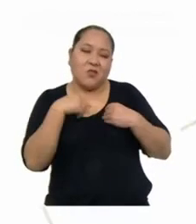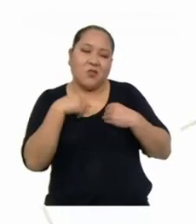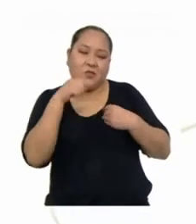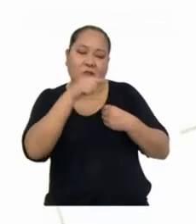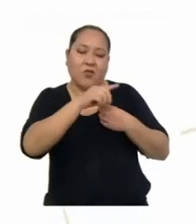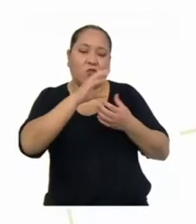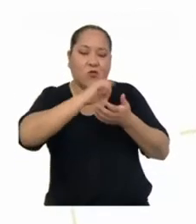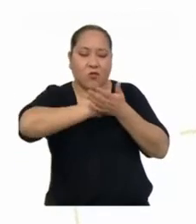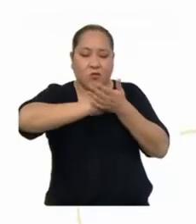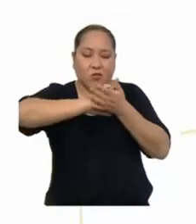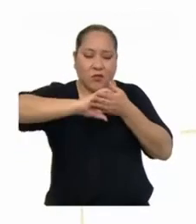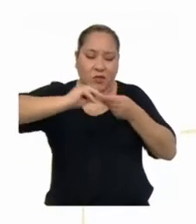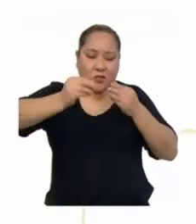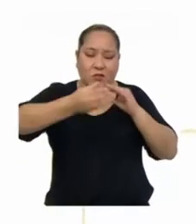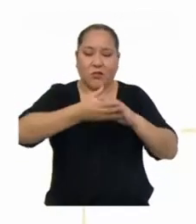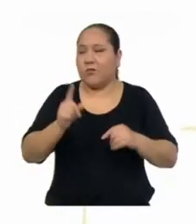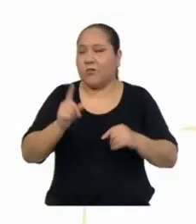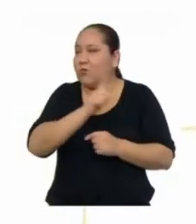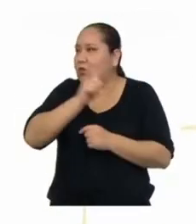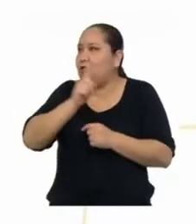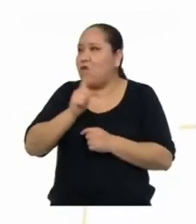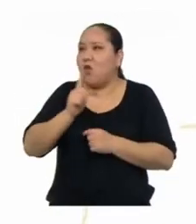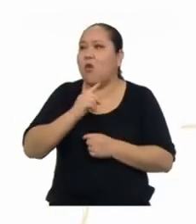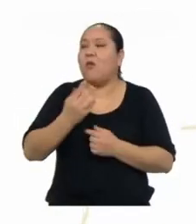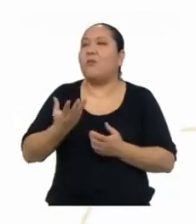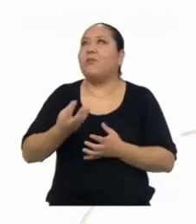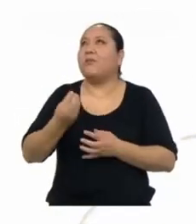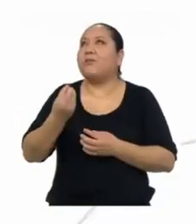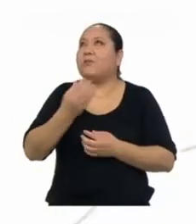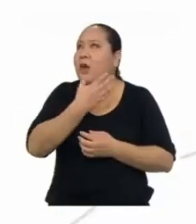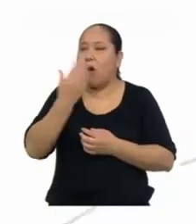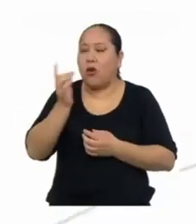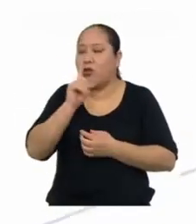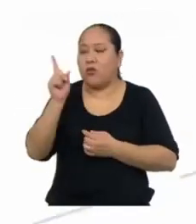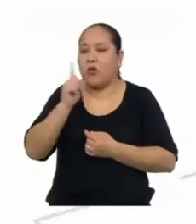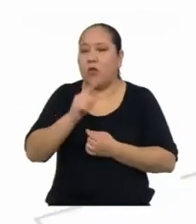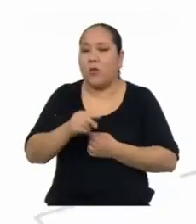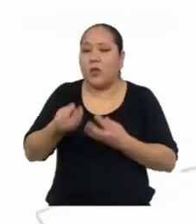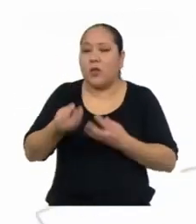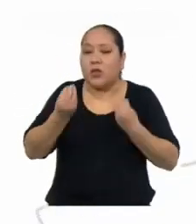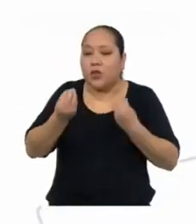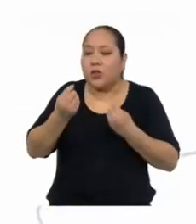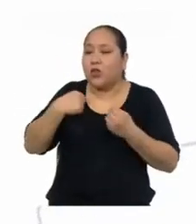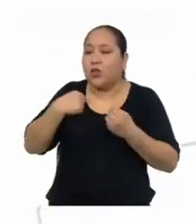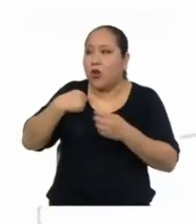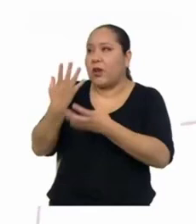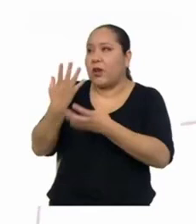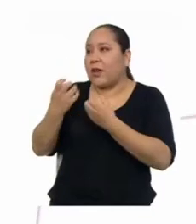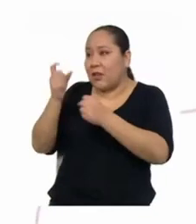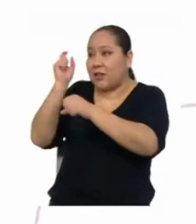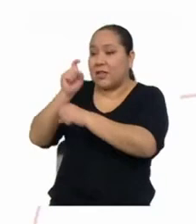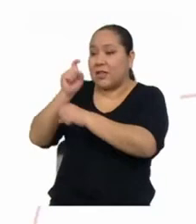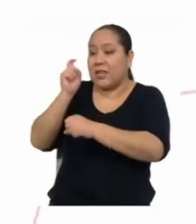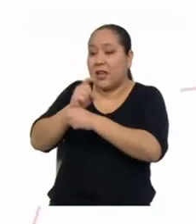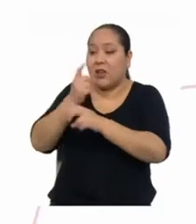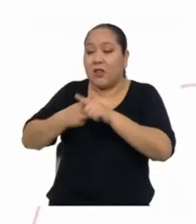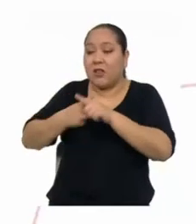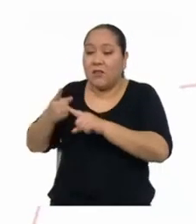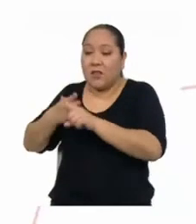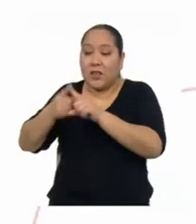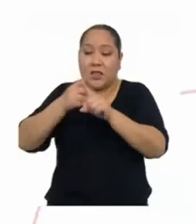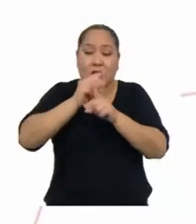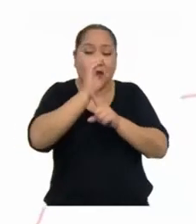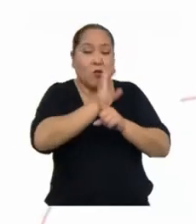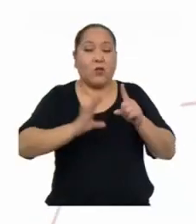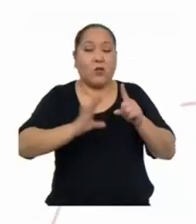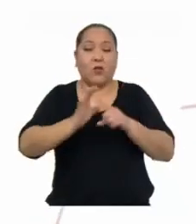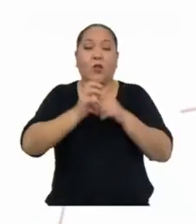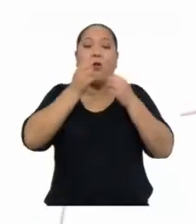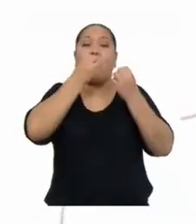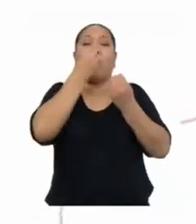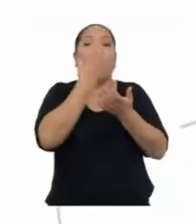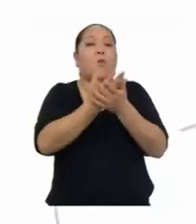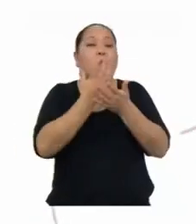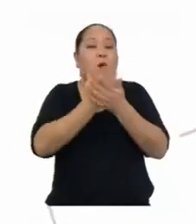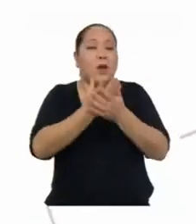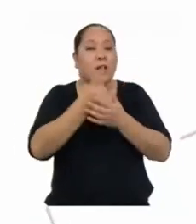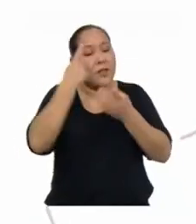mejor no, porque quiero concientizar sobre la diversidad cultural. Buena decisión. Parte